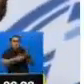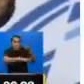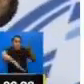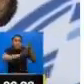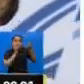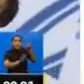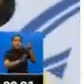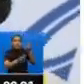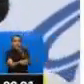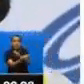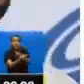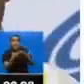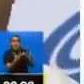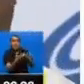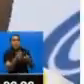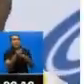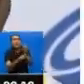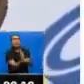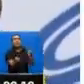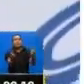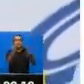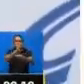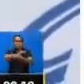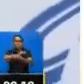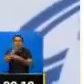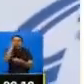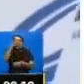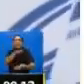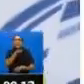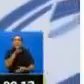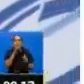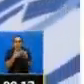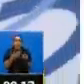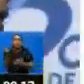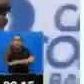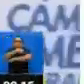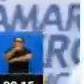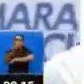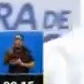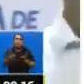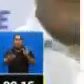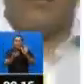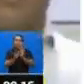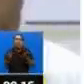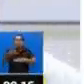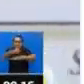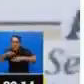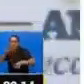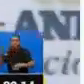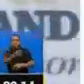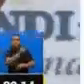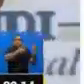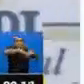sustenta la corrupción, que hoy son los excedentes del carbón, del petróleo y de la cocaína, y que en una economía